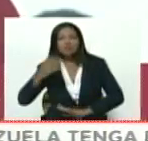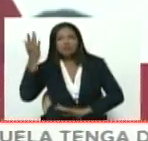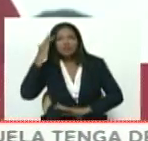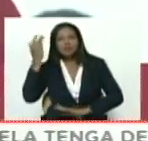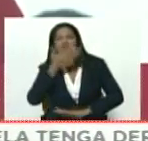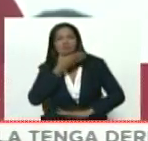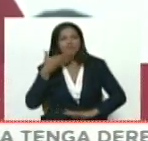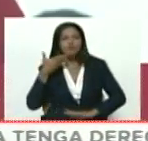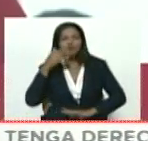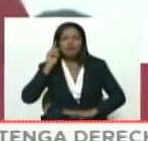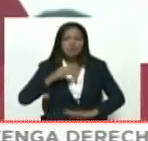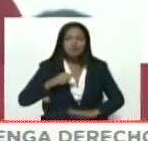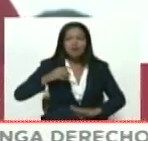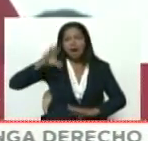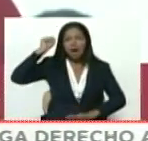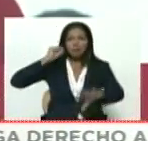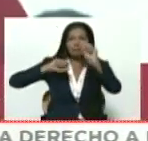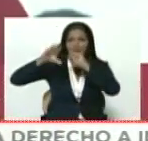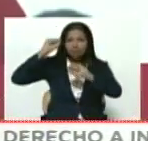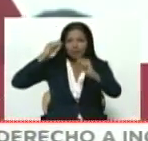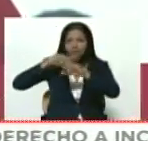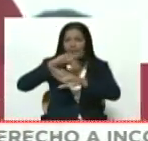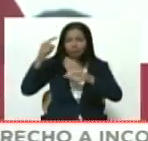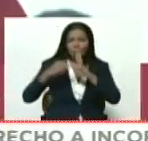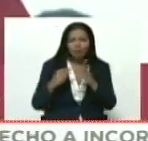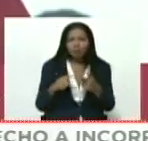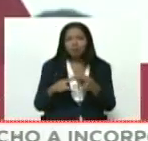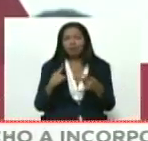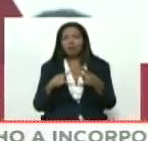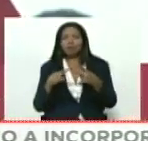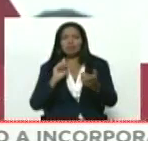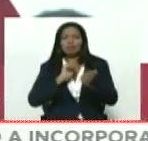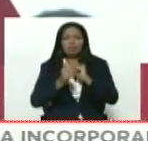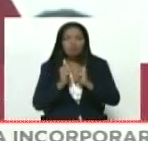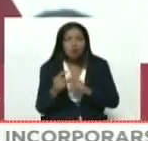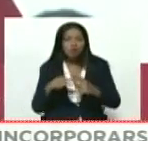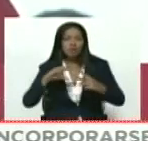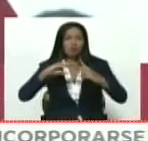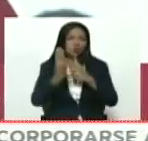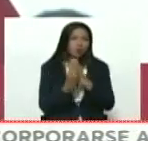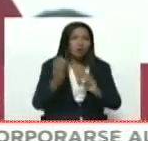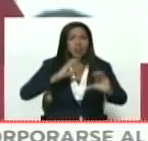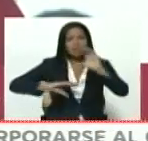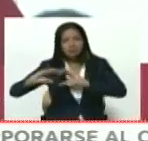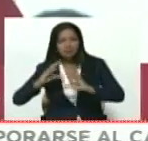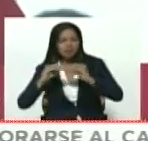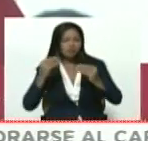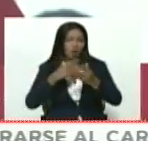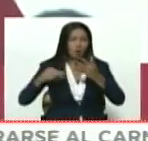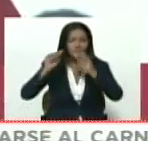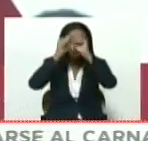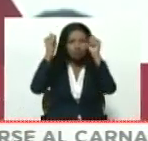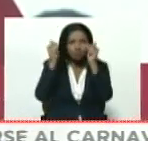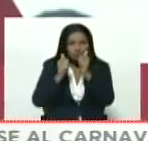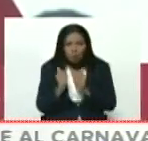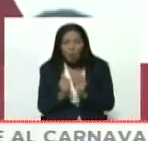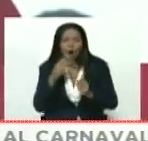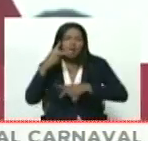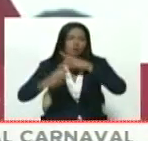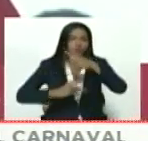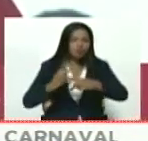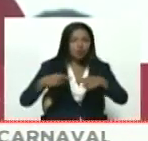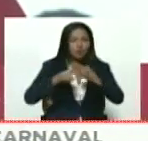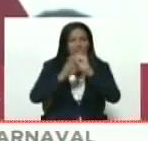los mejores en todas las áreas, en el deporte, en la cultura, en la ciencia, en las artes, en la